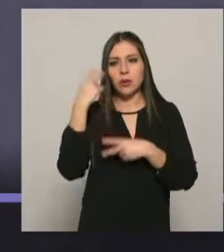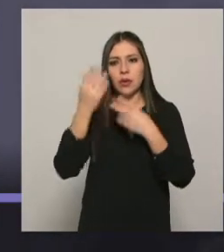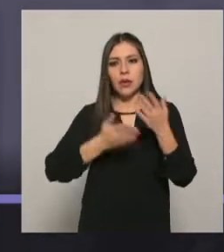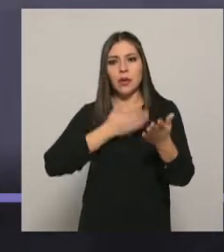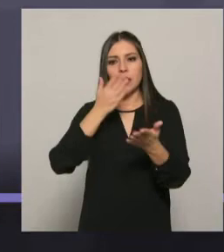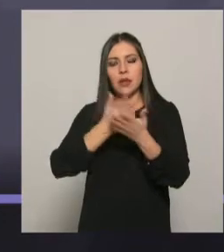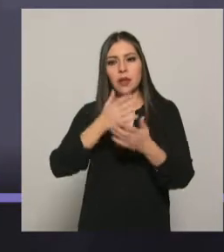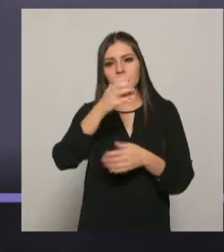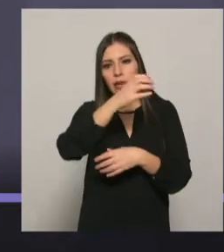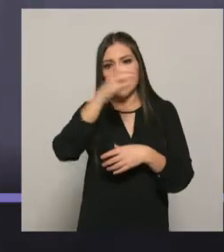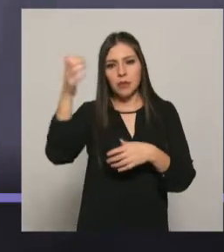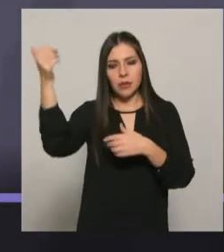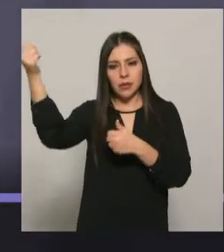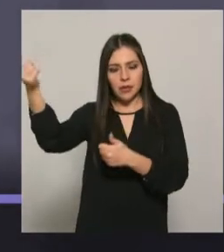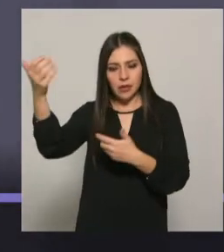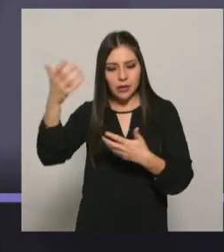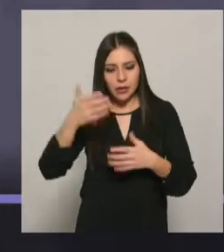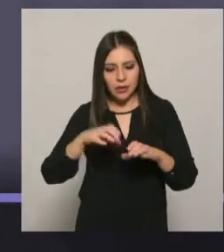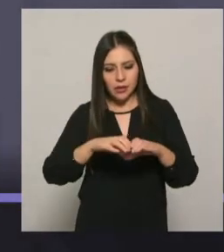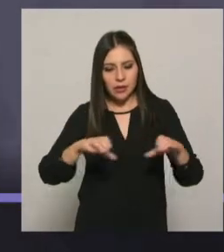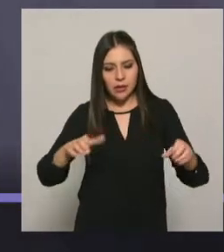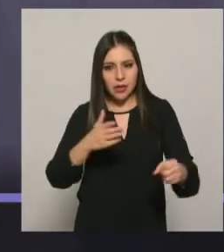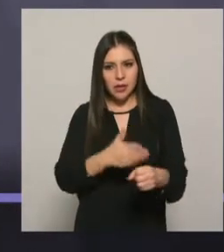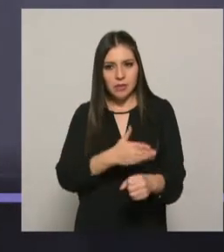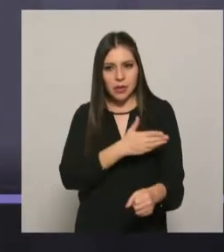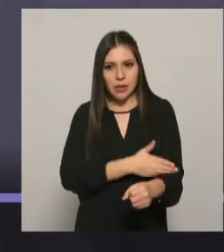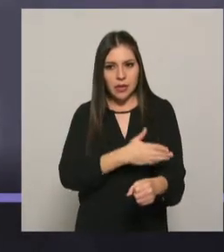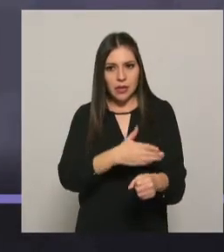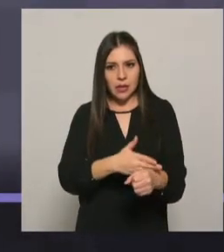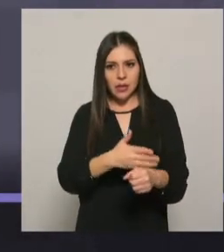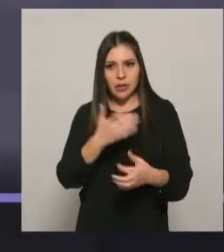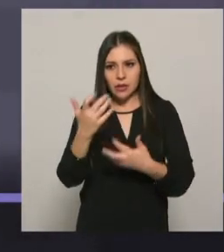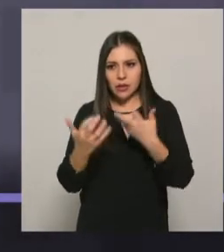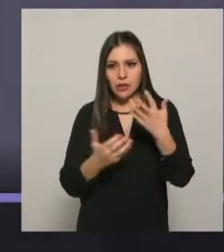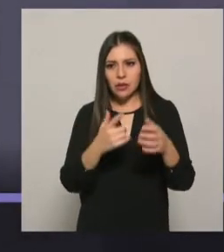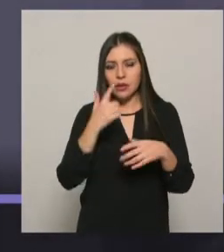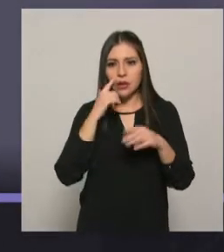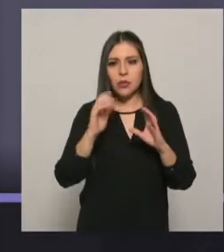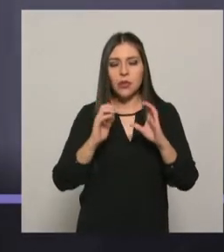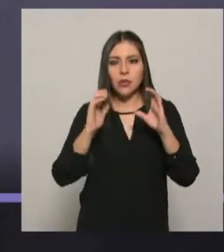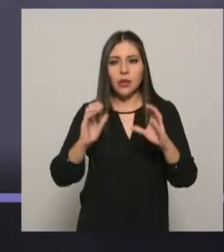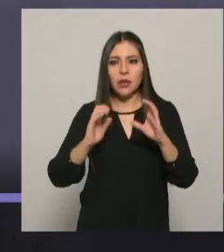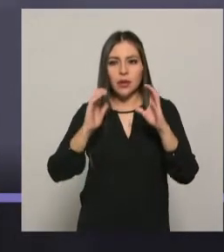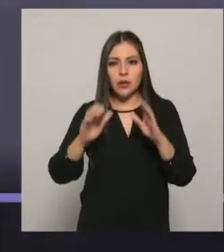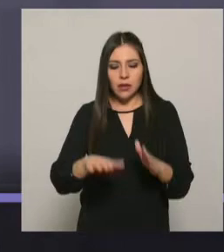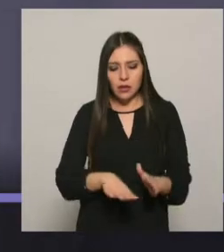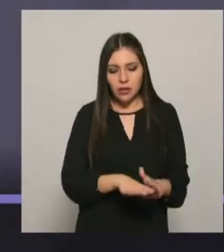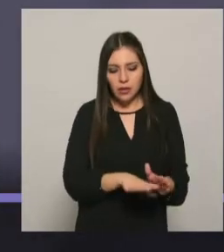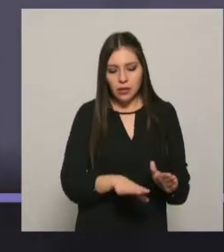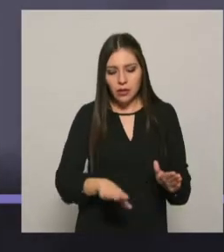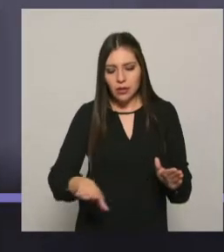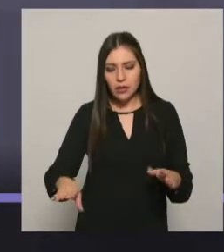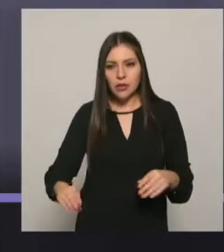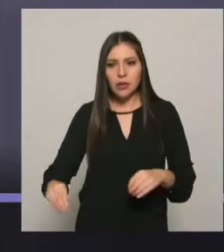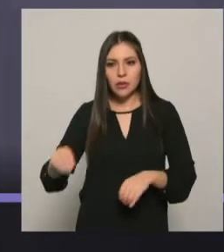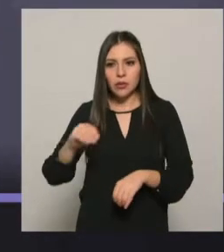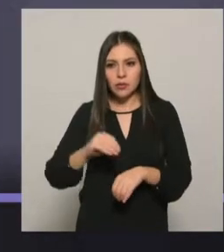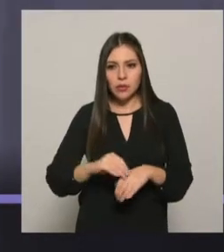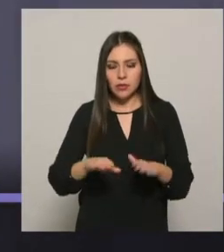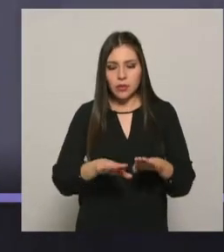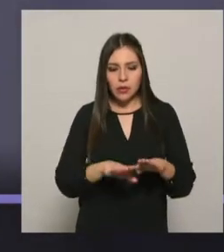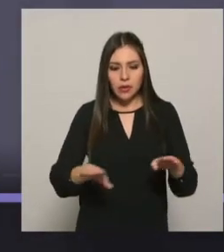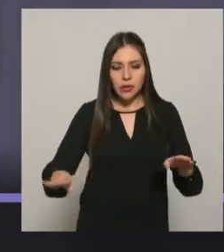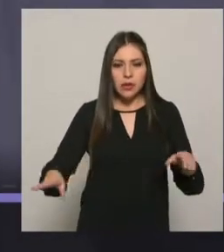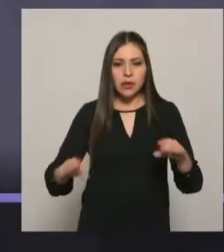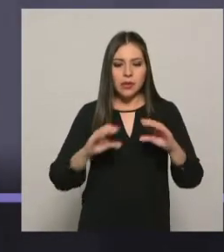monte a traer la leña con anticipación. Se cuida mucho el asfalto, se colocan láminas o